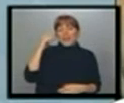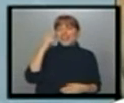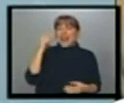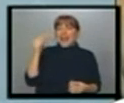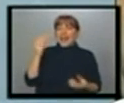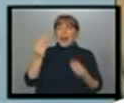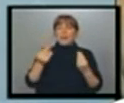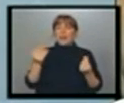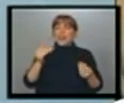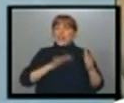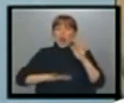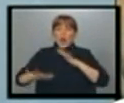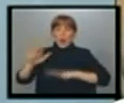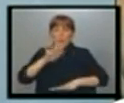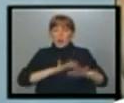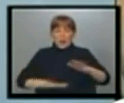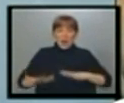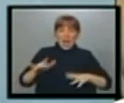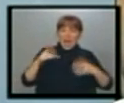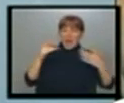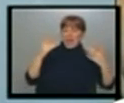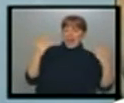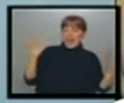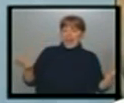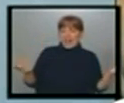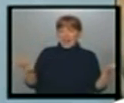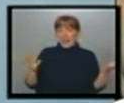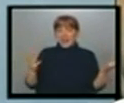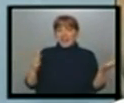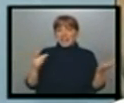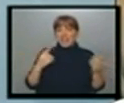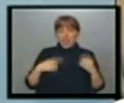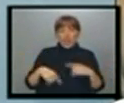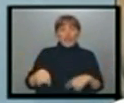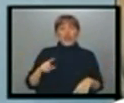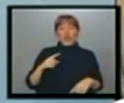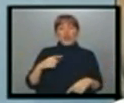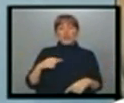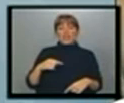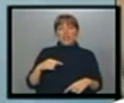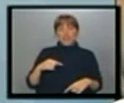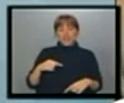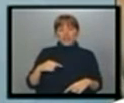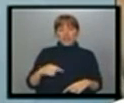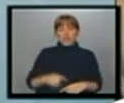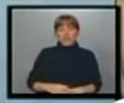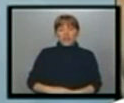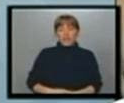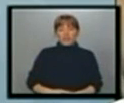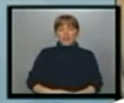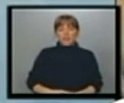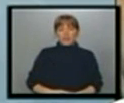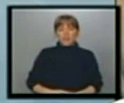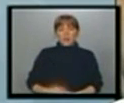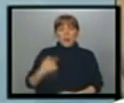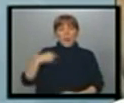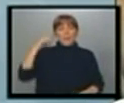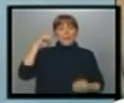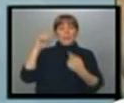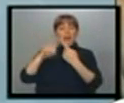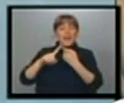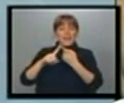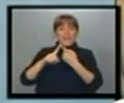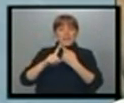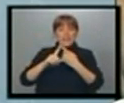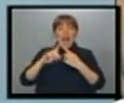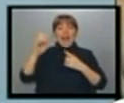economía, corregir las distorsiones que existían, podemos estar intentando lograr el objetivo que es en el